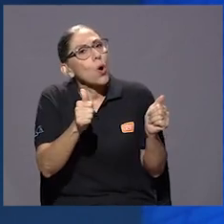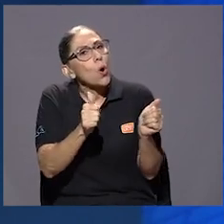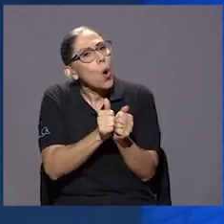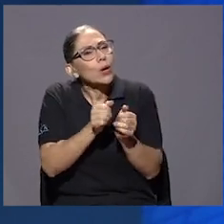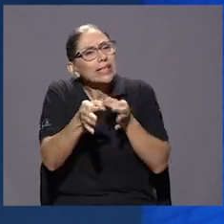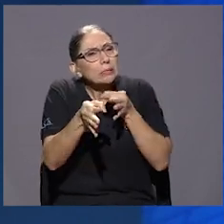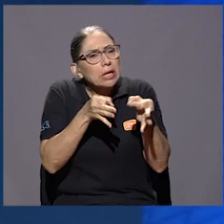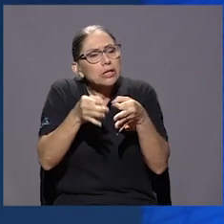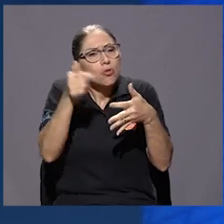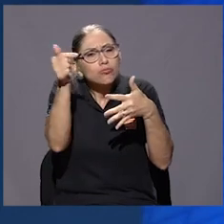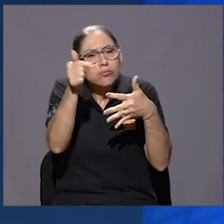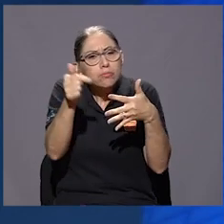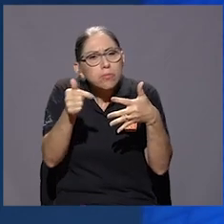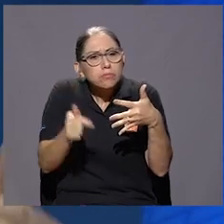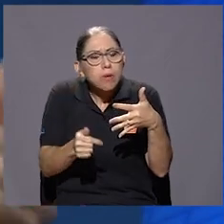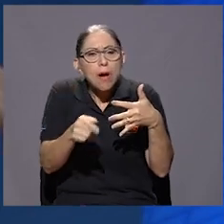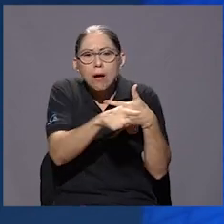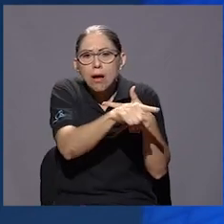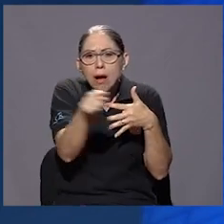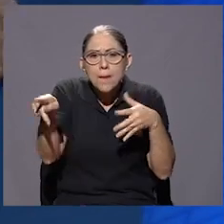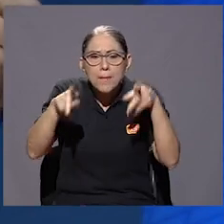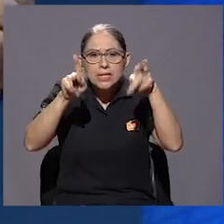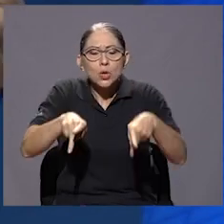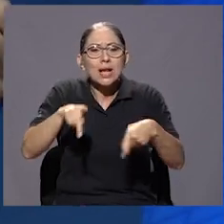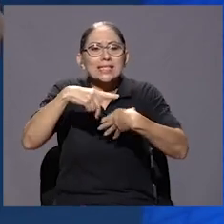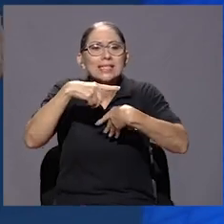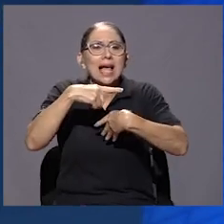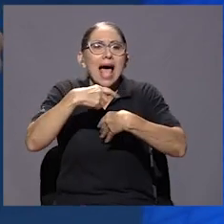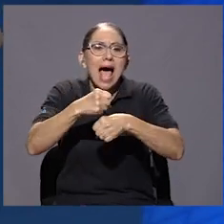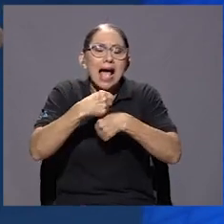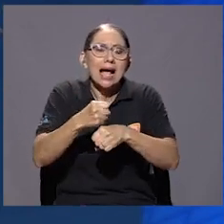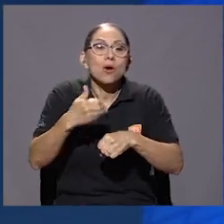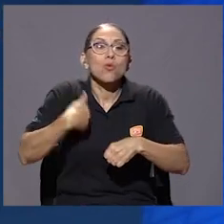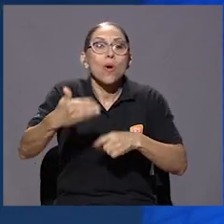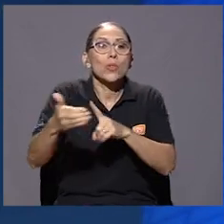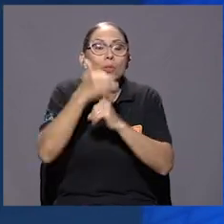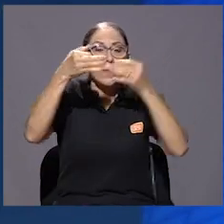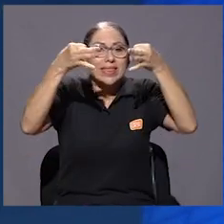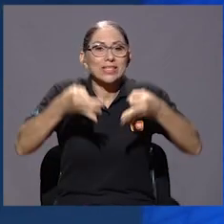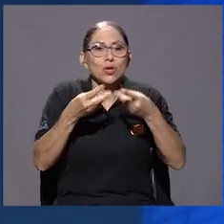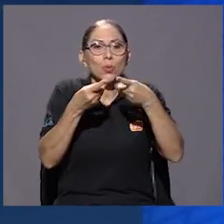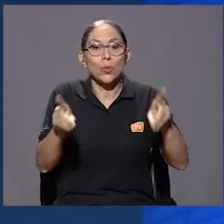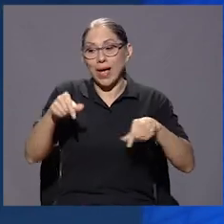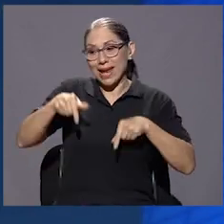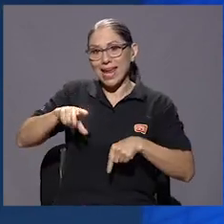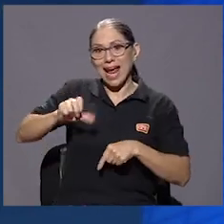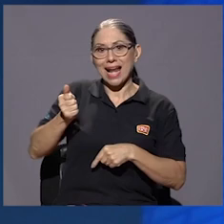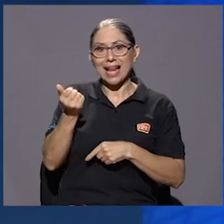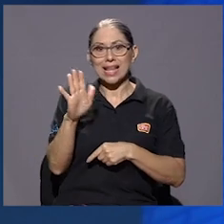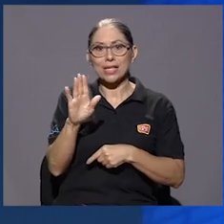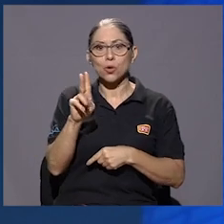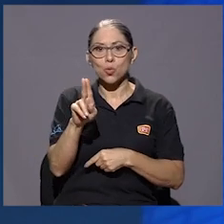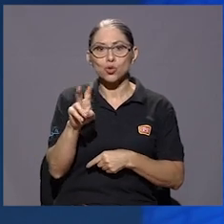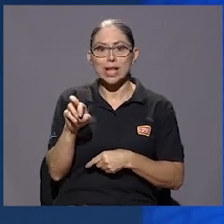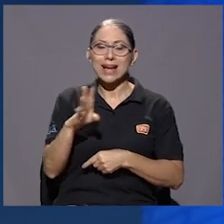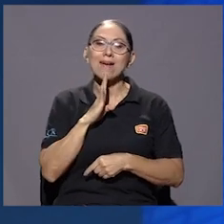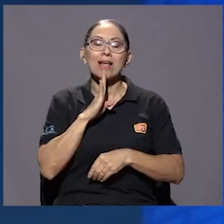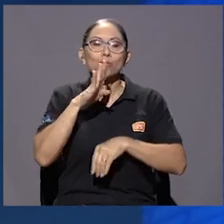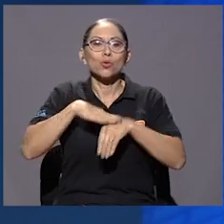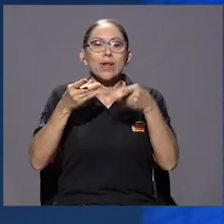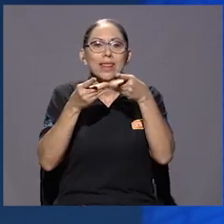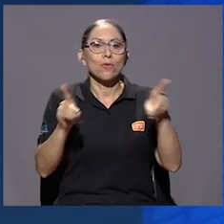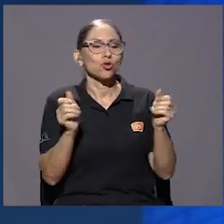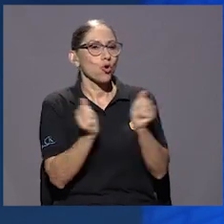pasos principales que las personas tienen que seguir cuando toman la decisión de divorciarse. Estamos en Canal UCR hablando del